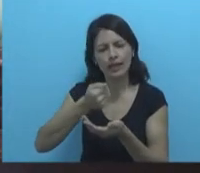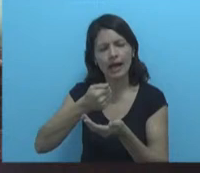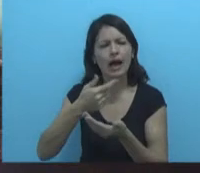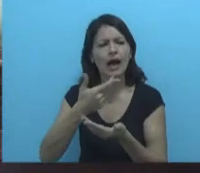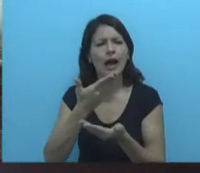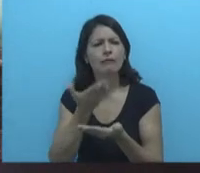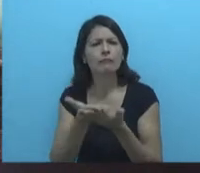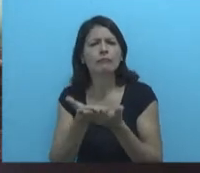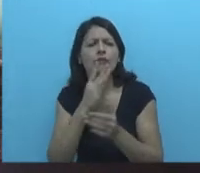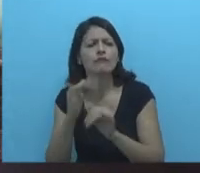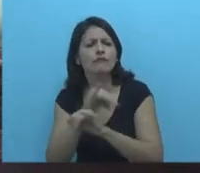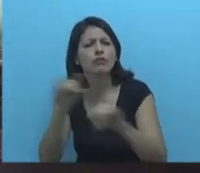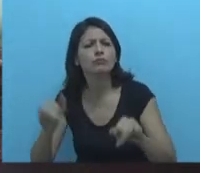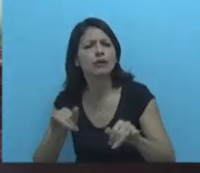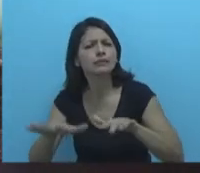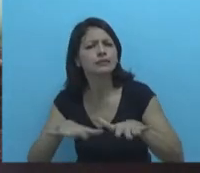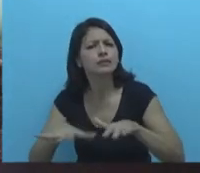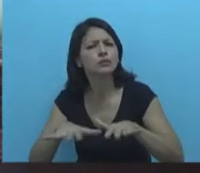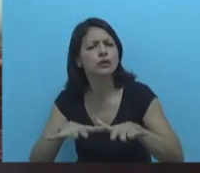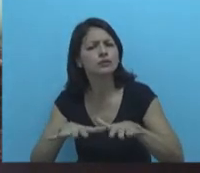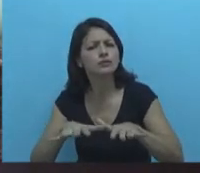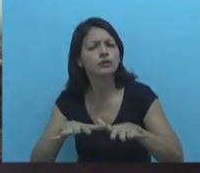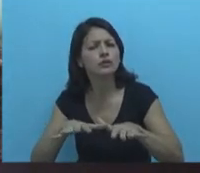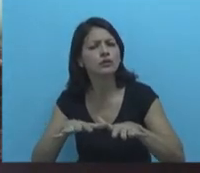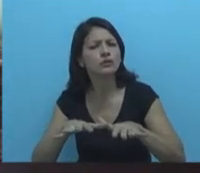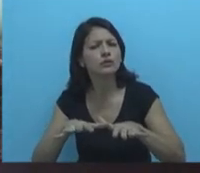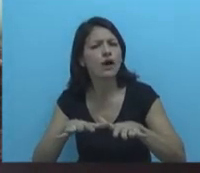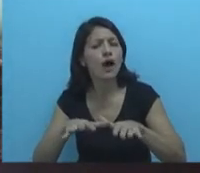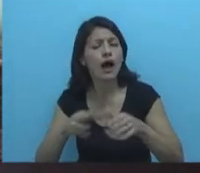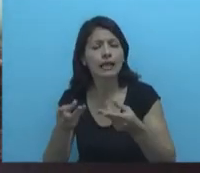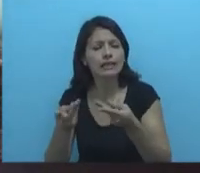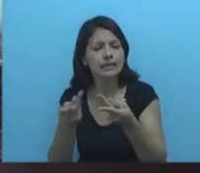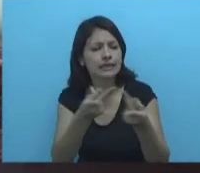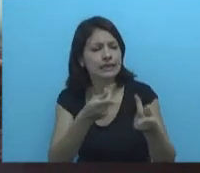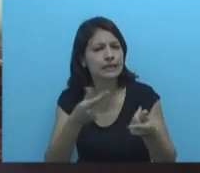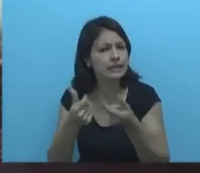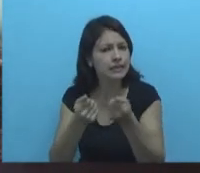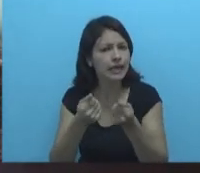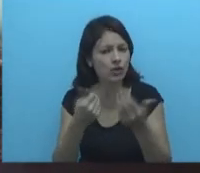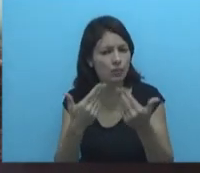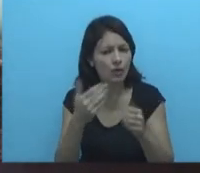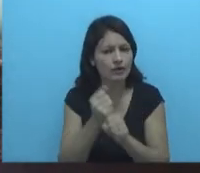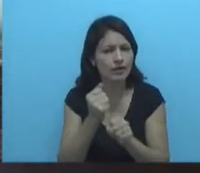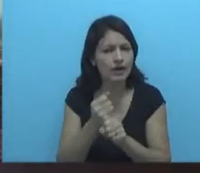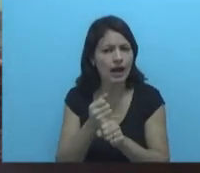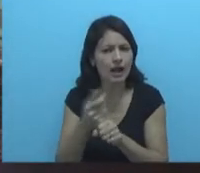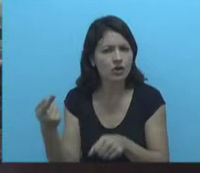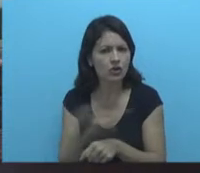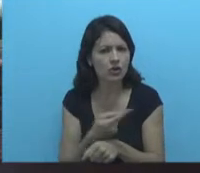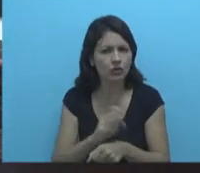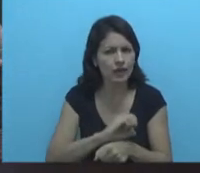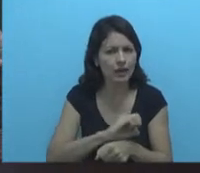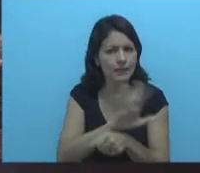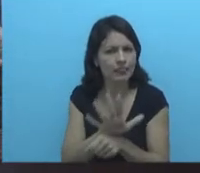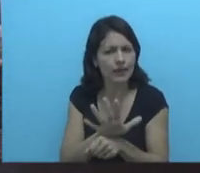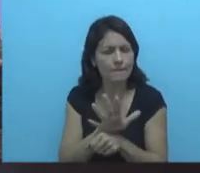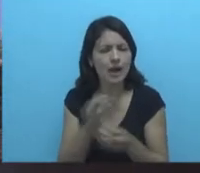aspectos referidos al manejo de los recursos para enfrentar la pandemia desde marzo del 2020 a la